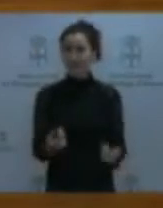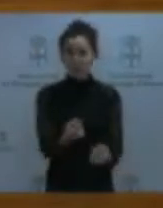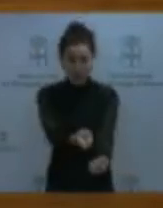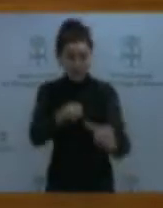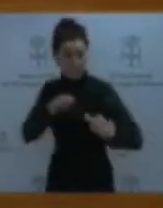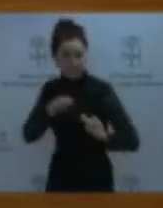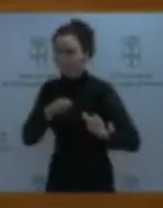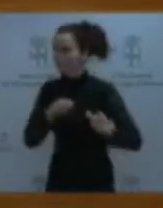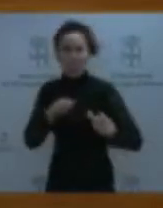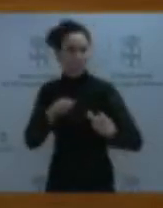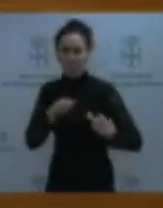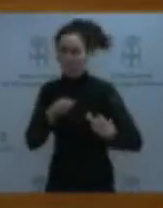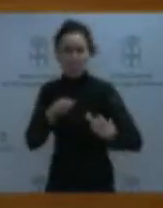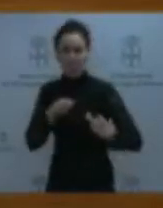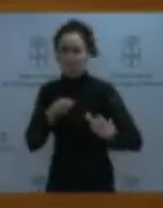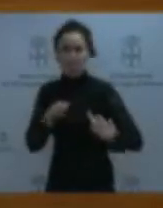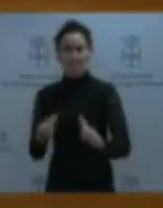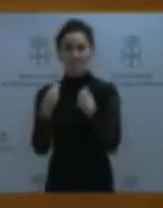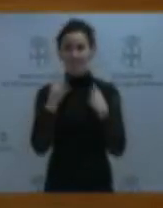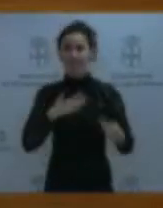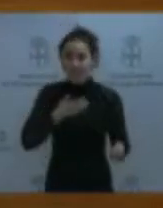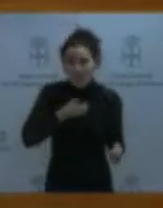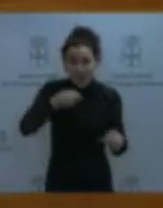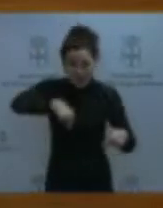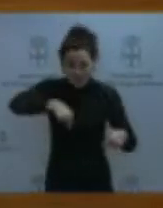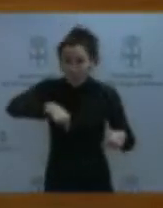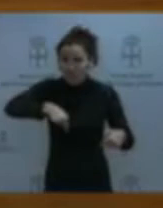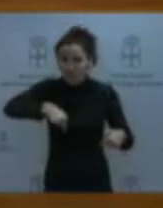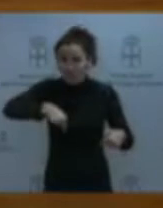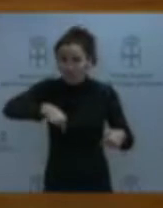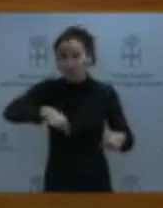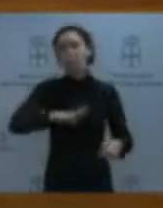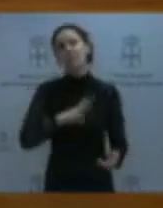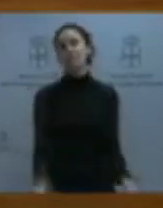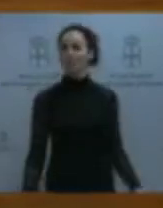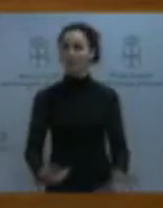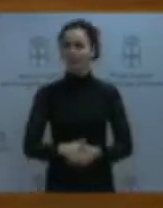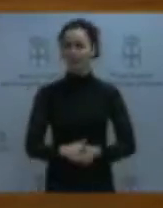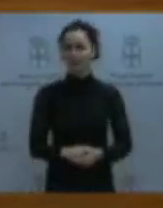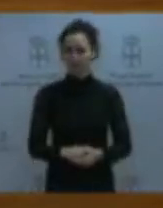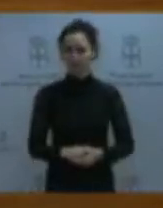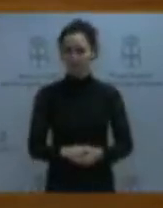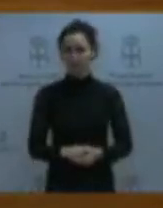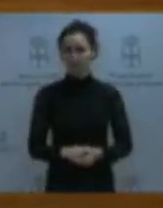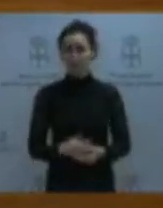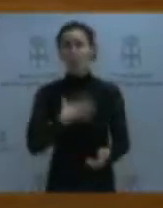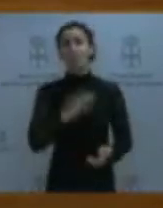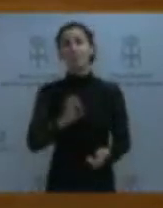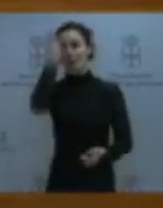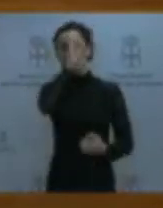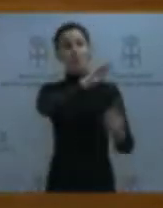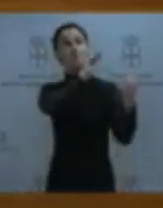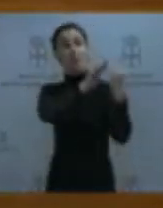ninguno de los diputados de este hemiciclo, ni aunque fuéramos de esa opinión, todos